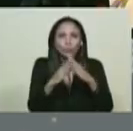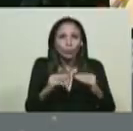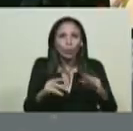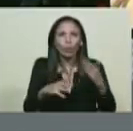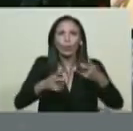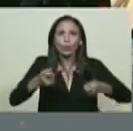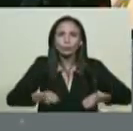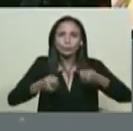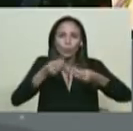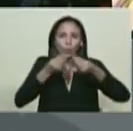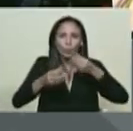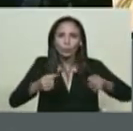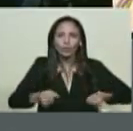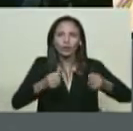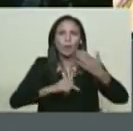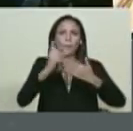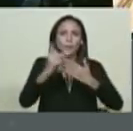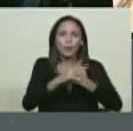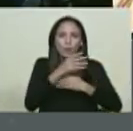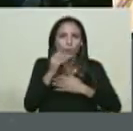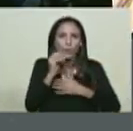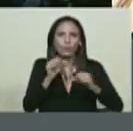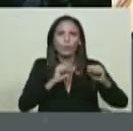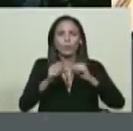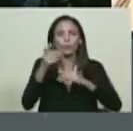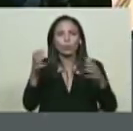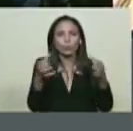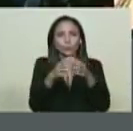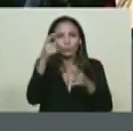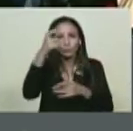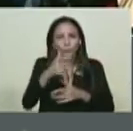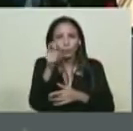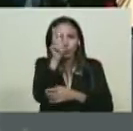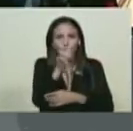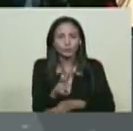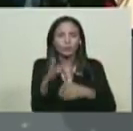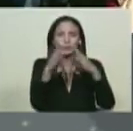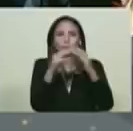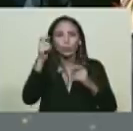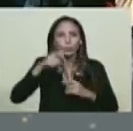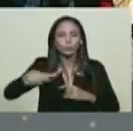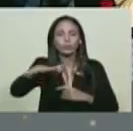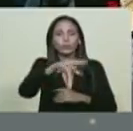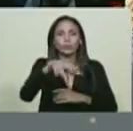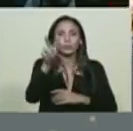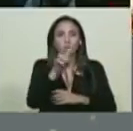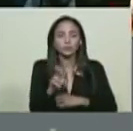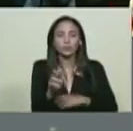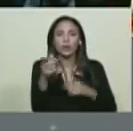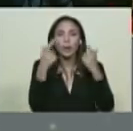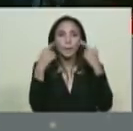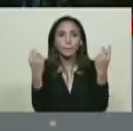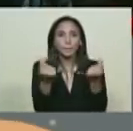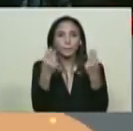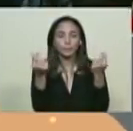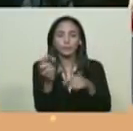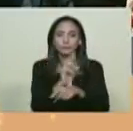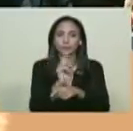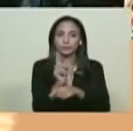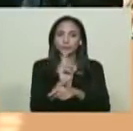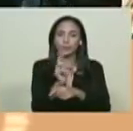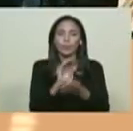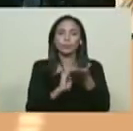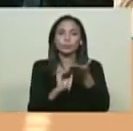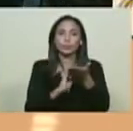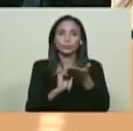CLAP, al Plan Chamba Juvenil, al Movimiento Somos Venezuela, a todo el pueblo de Venezuela, que nos pongamos las pilas en la batalla contra